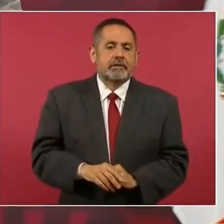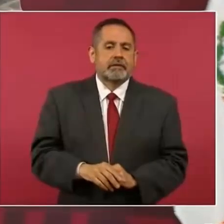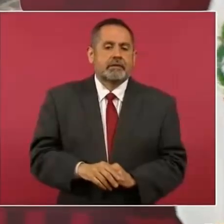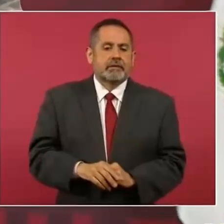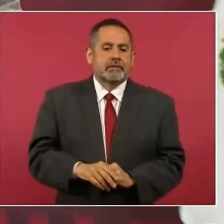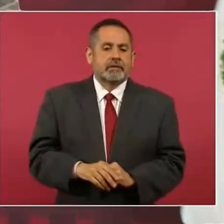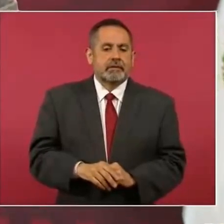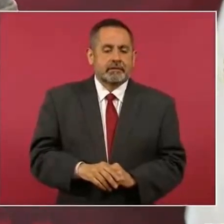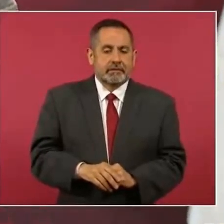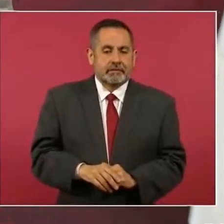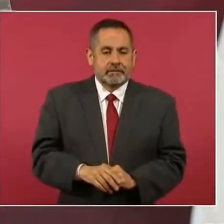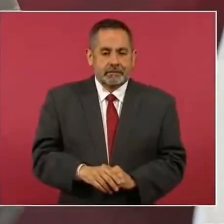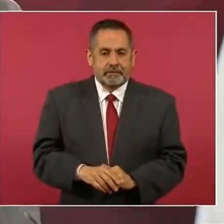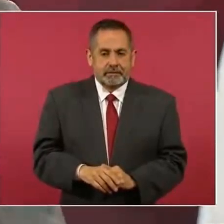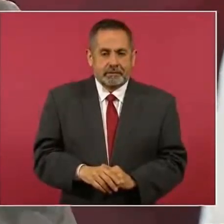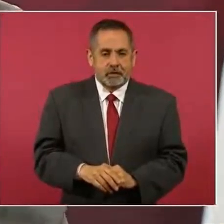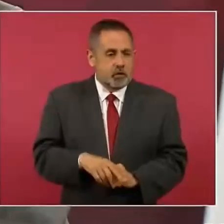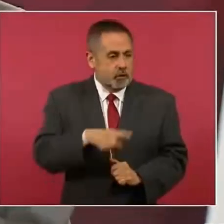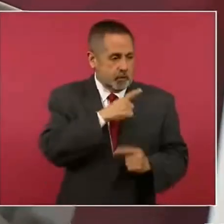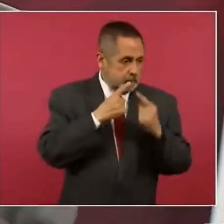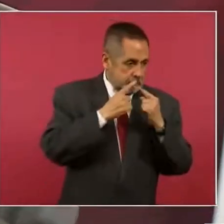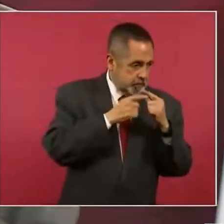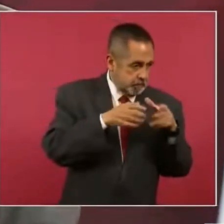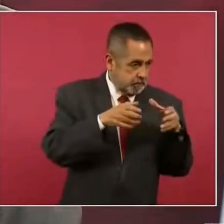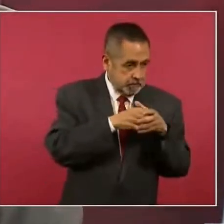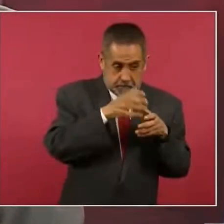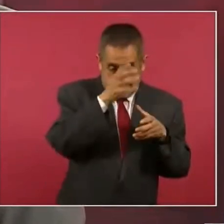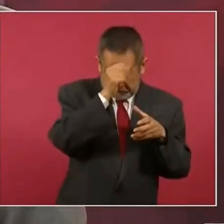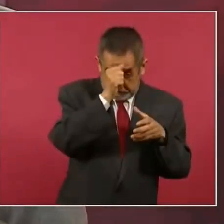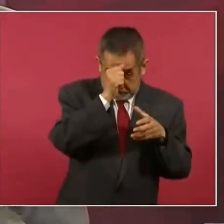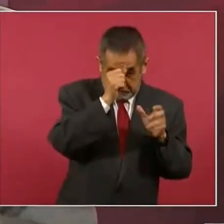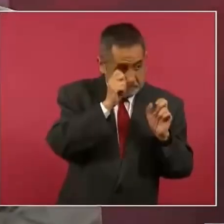Entonces, hacen el acuerdo, ¿no?